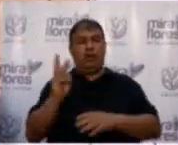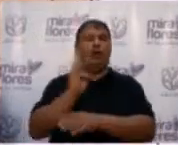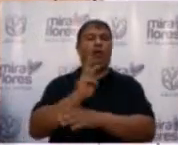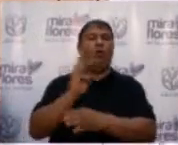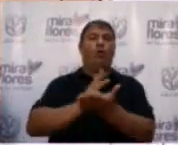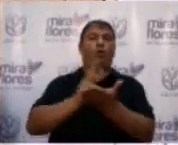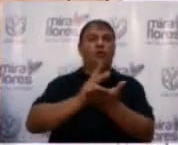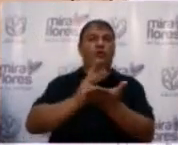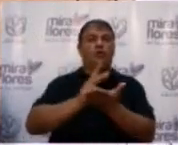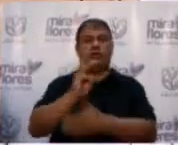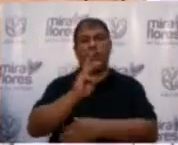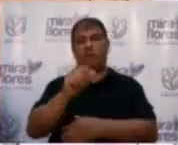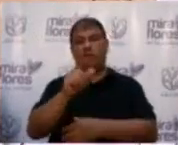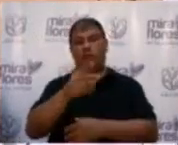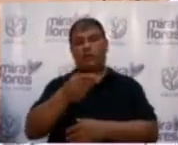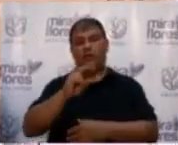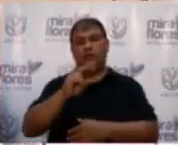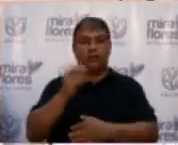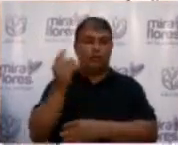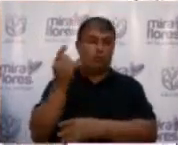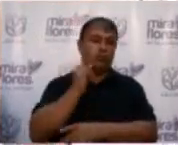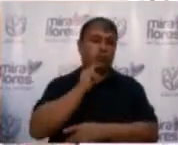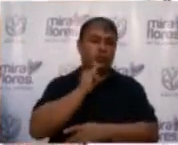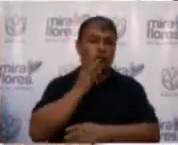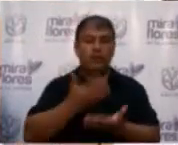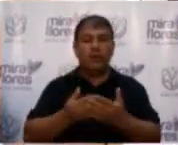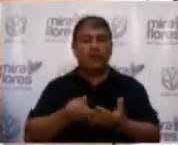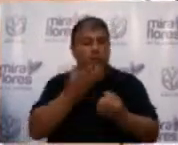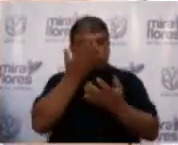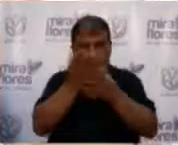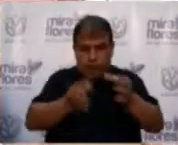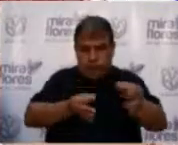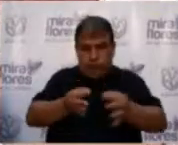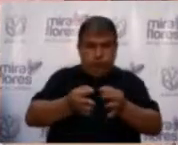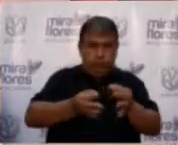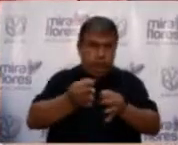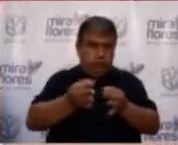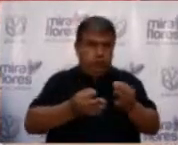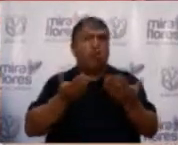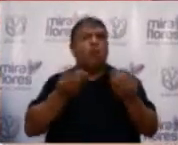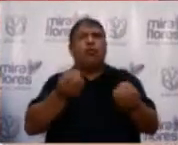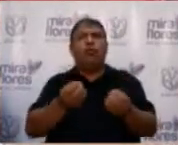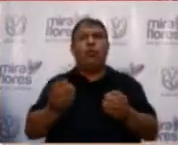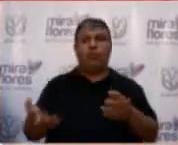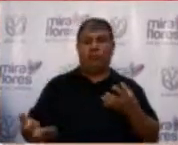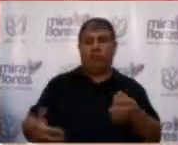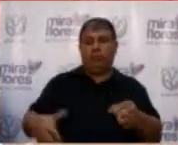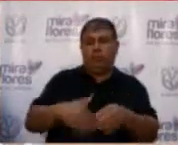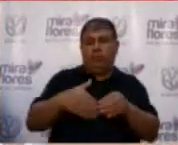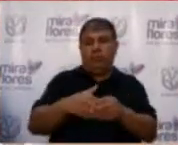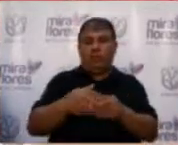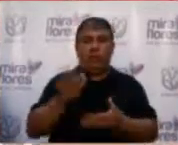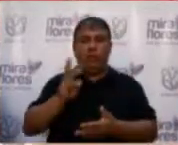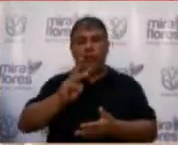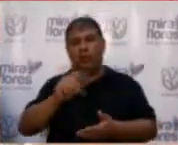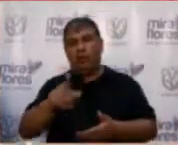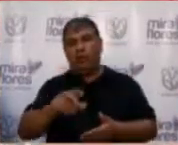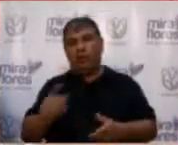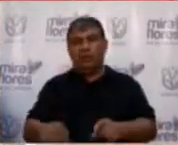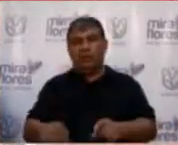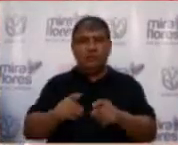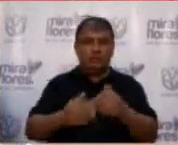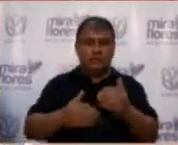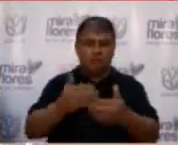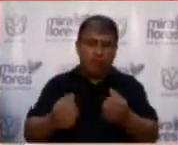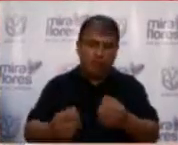Washington para poder exponer la situación relacionada con esta interacción, este convenio que hay con Waze y